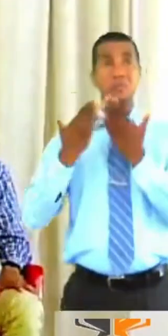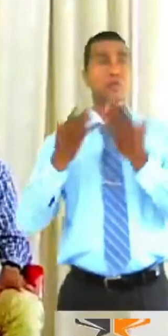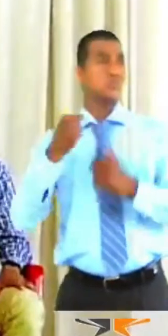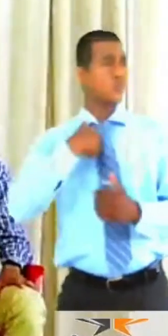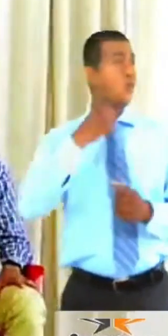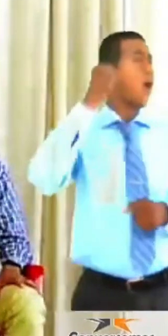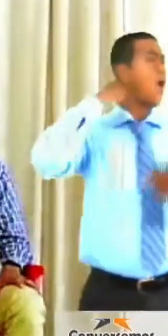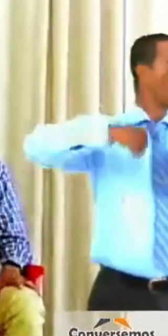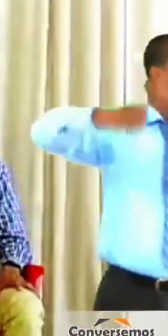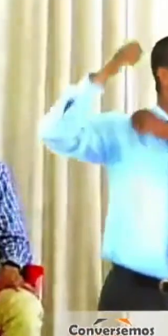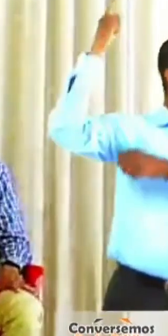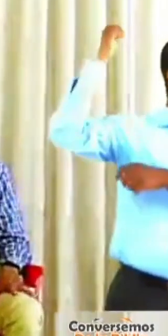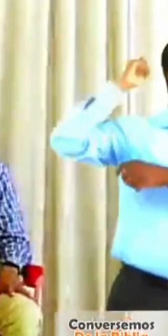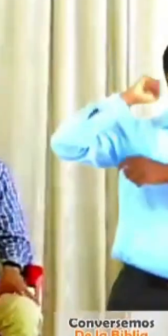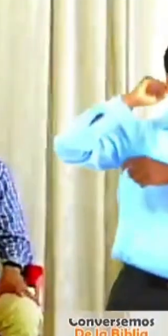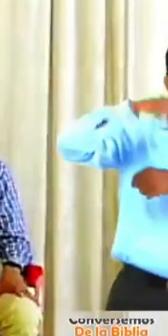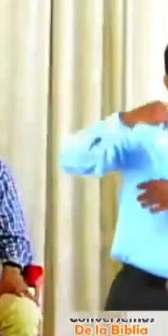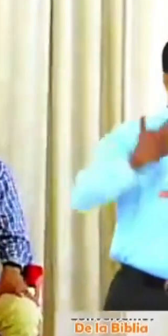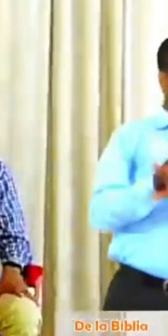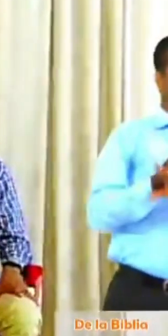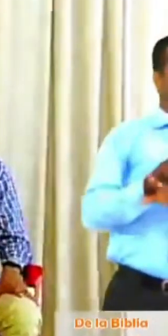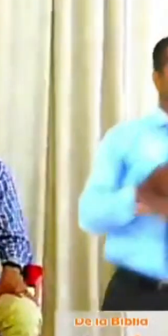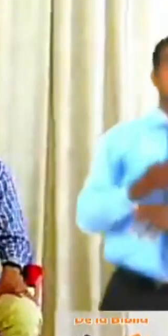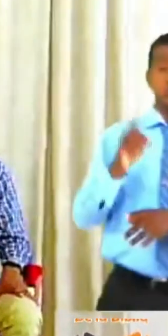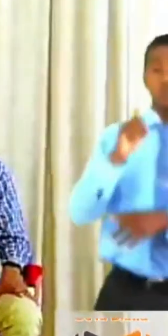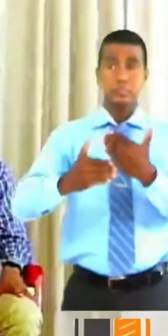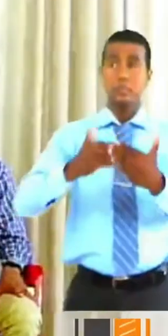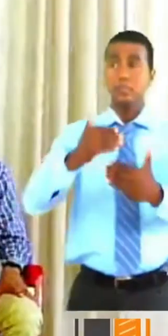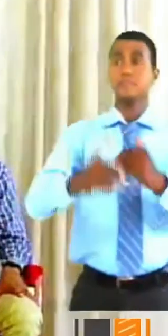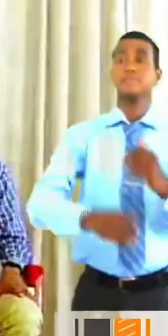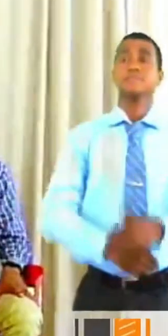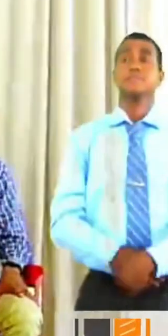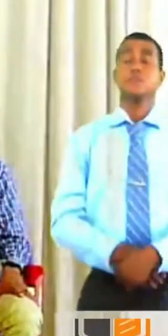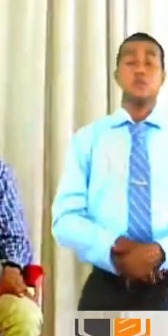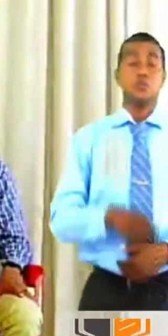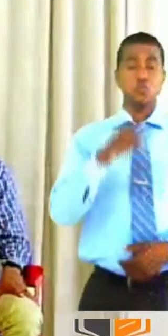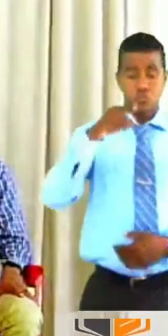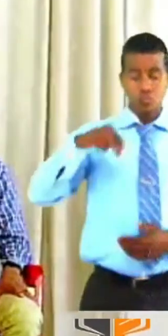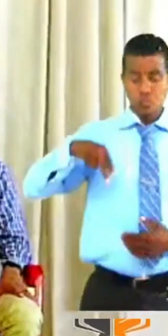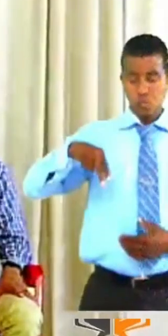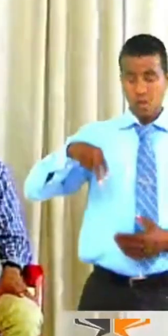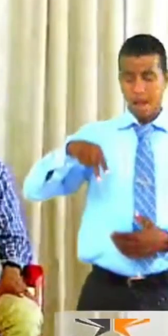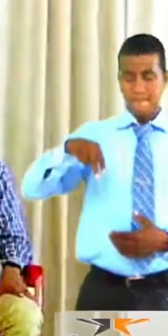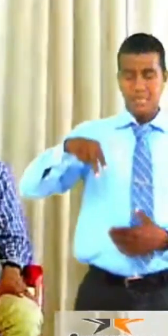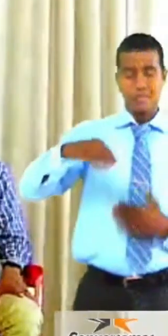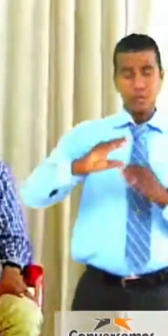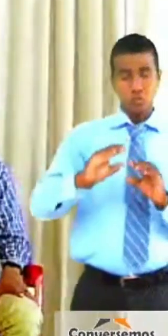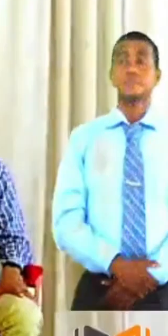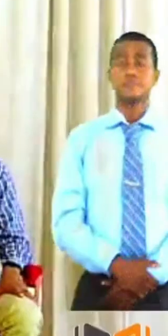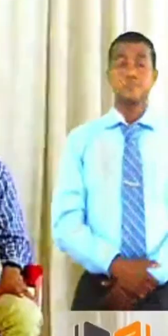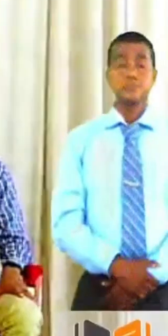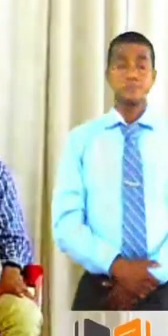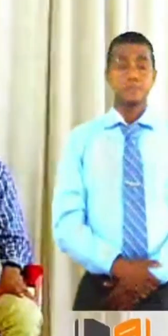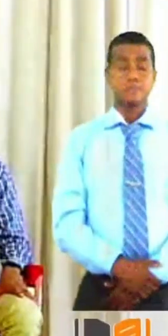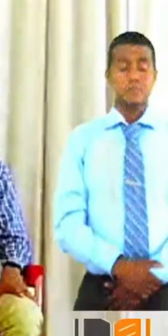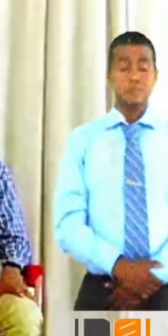si él va como adelante de mí, no va adelante de ti. Tú llevas tu ritmo, camina, paso lento pero seguro.